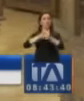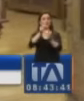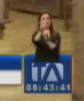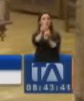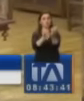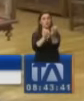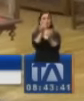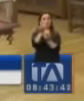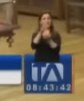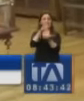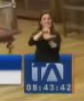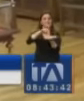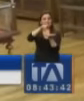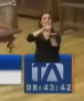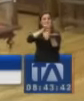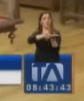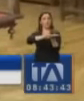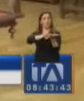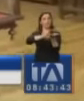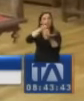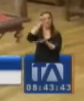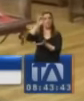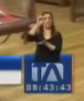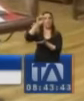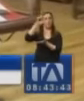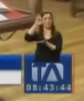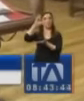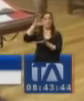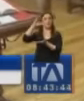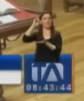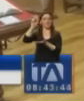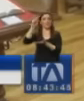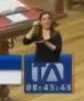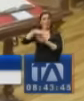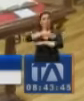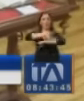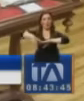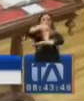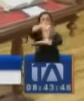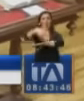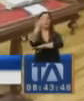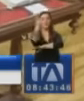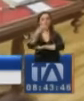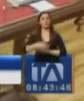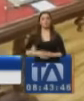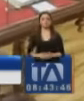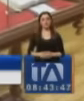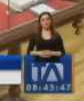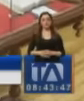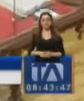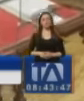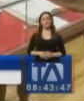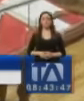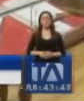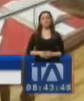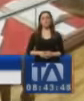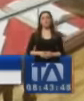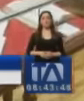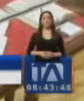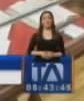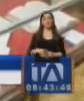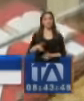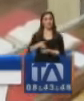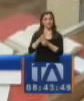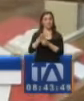oficinas de La Delicia del municipio de Quito, a 2 cuadras de eso. Bueno, y mientras ustedes, con nuestro